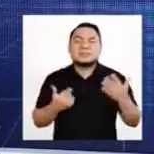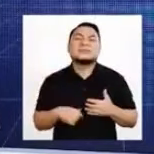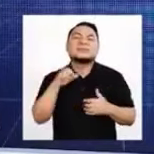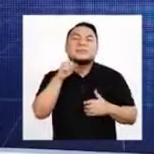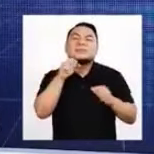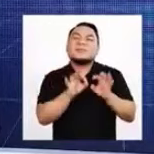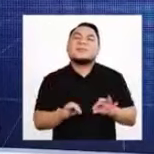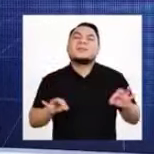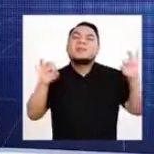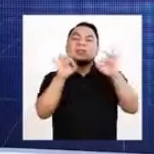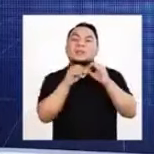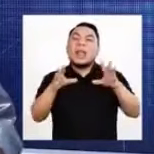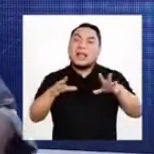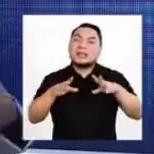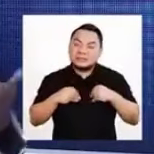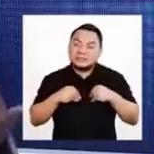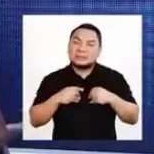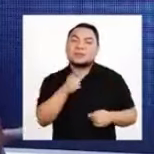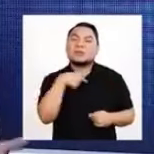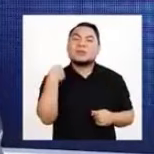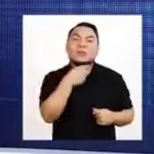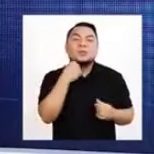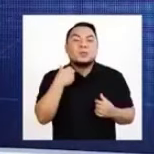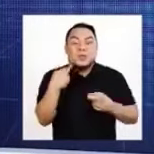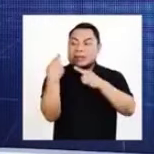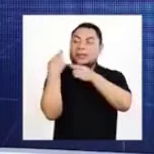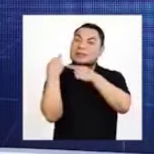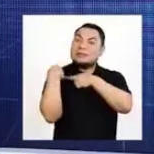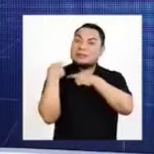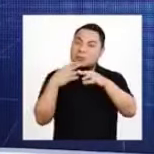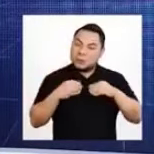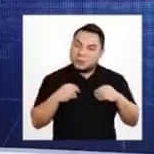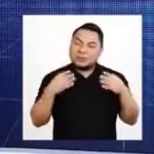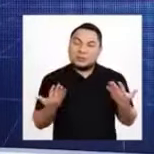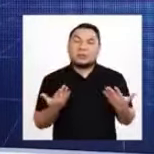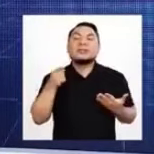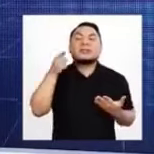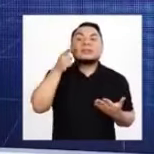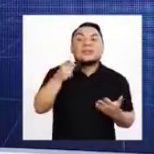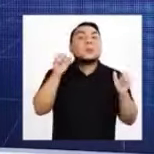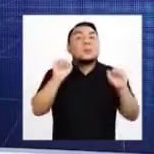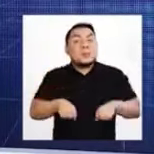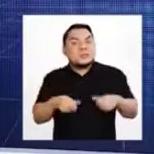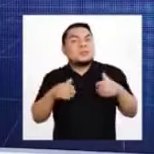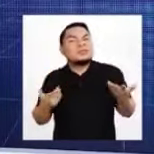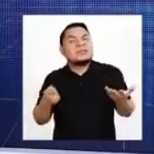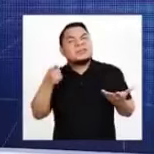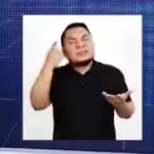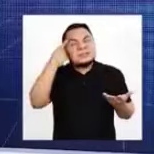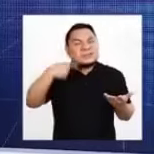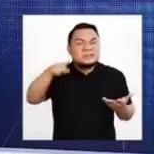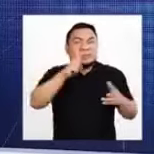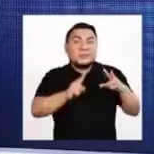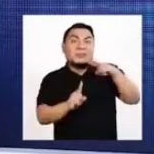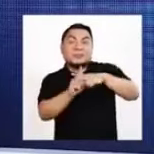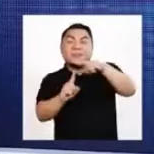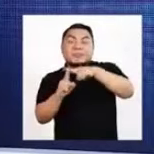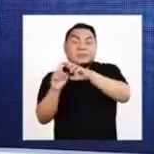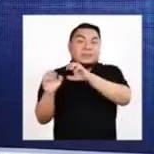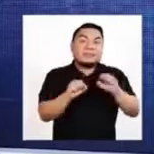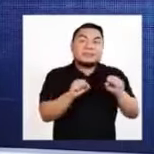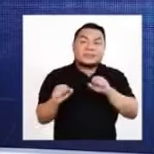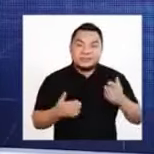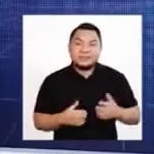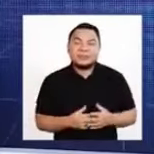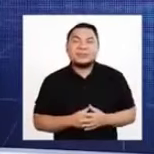aprendido sobre la importancia de asumir nuestra responsabilidad ante la posibilidad de que